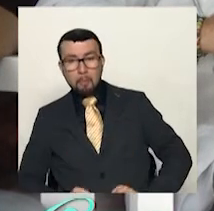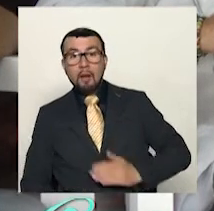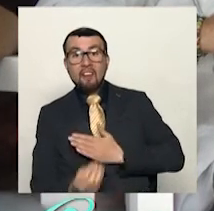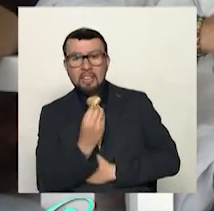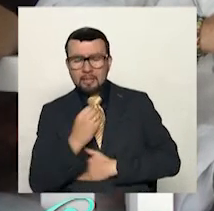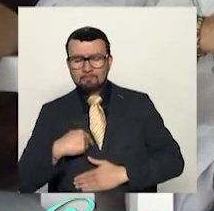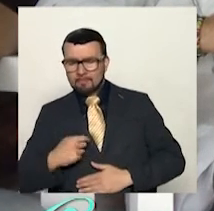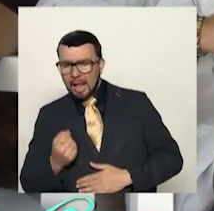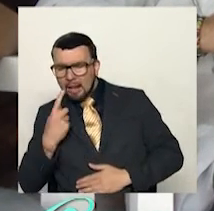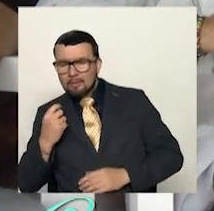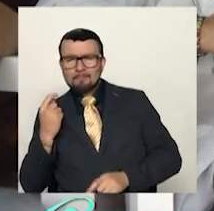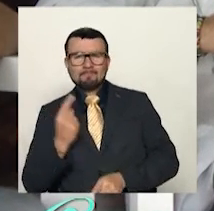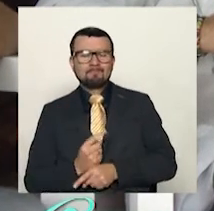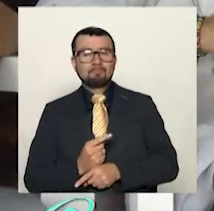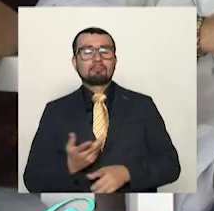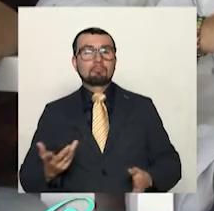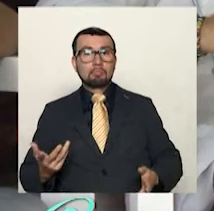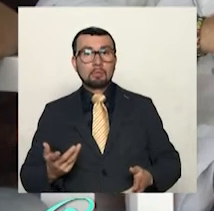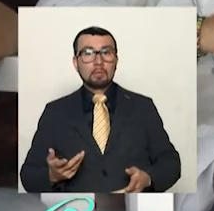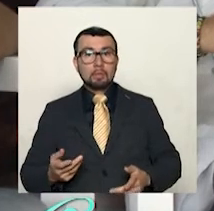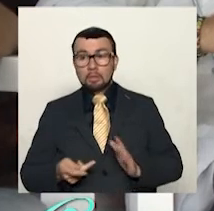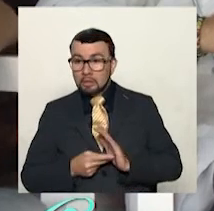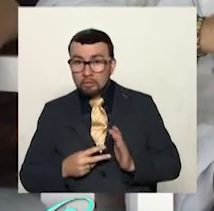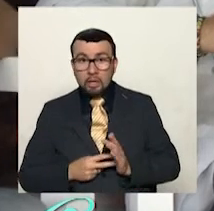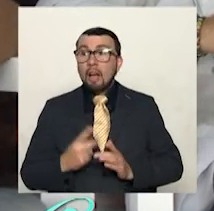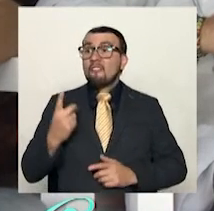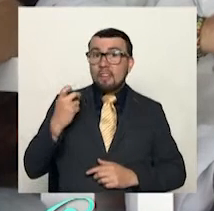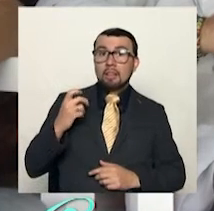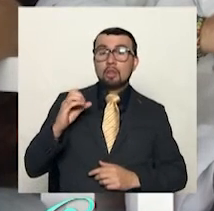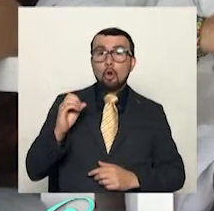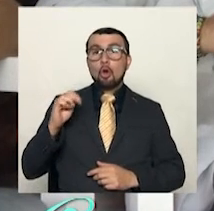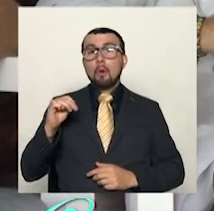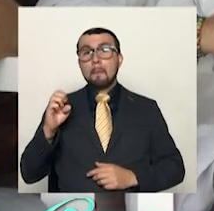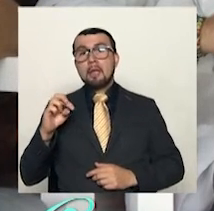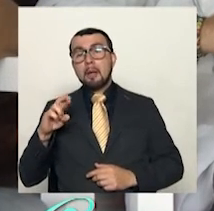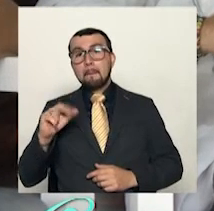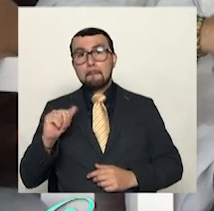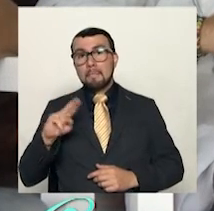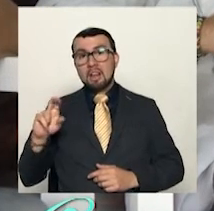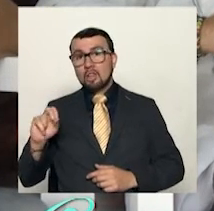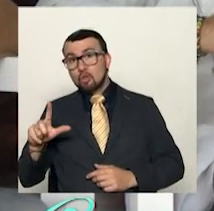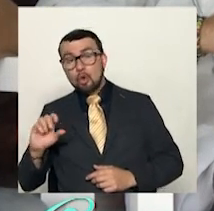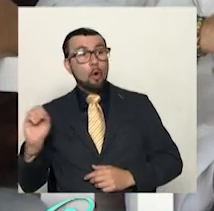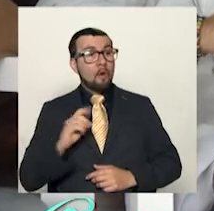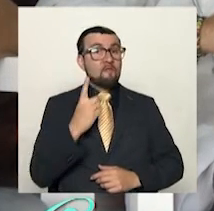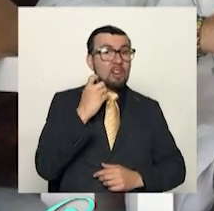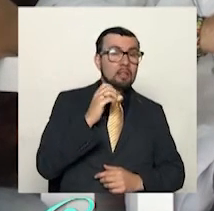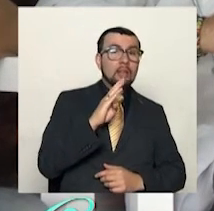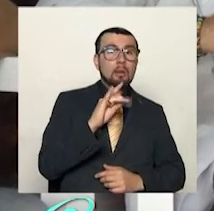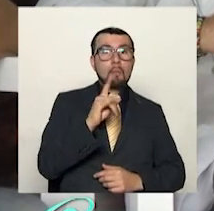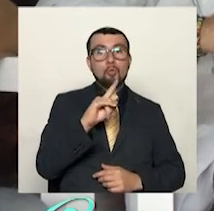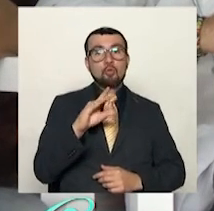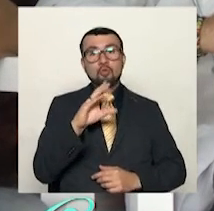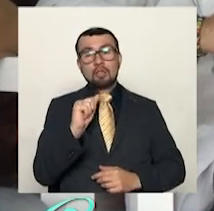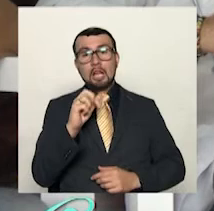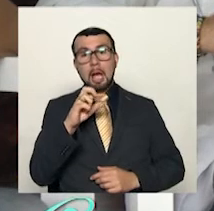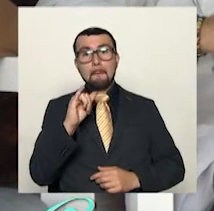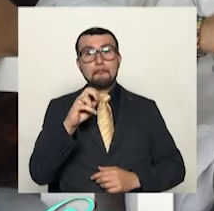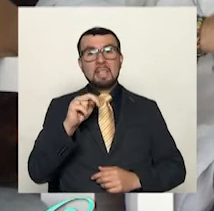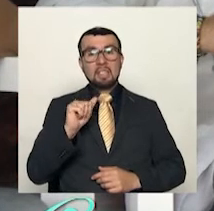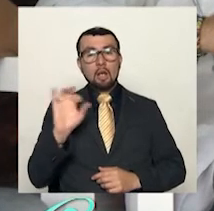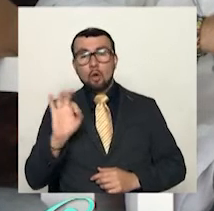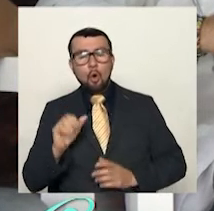le duele el estómago en la parte superior no quiere decir que le esté faltando omeprazol o que le falte buscapina porque tiene un cólico, o si está estreñido no quiere decir que le falte un